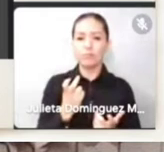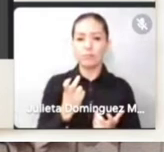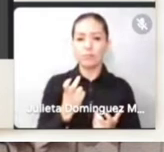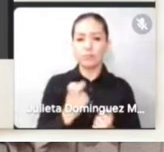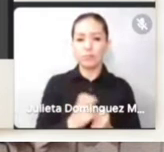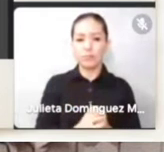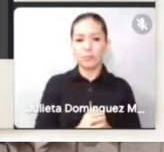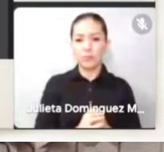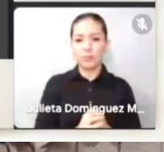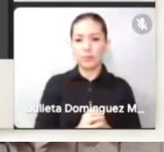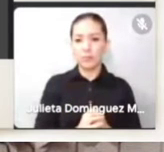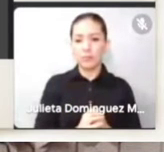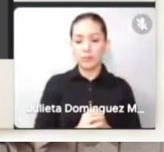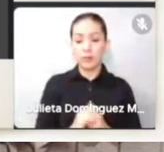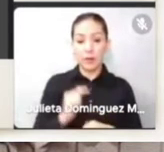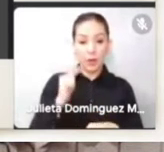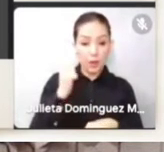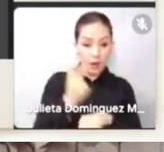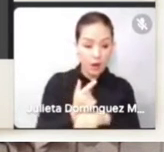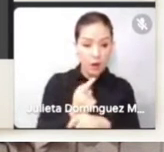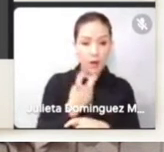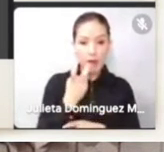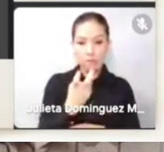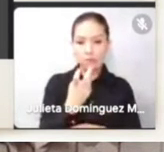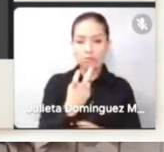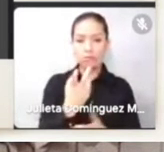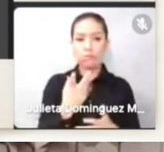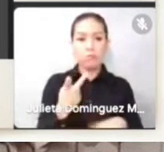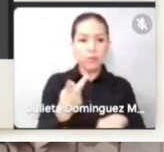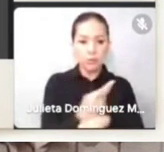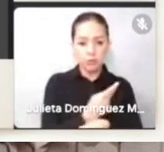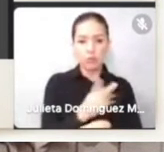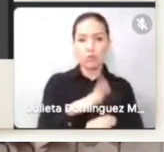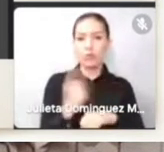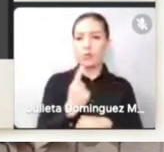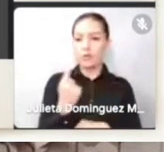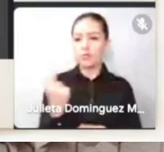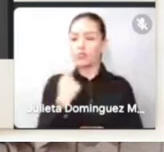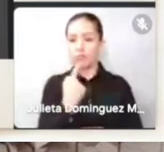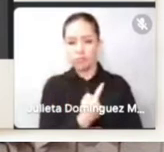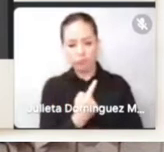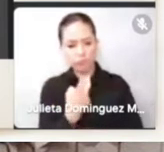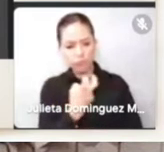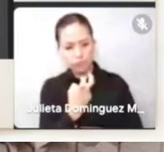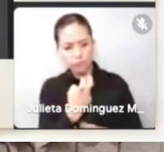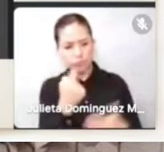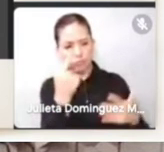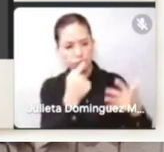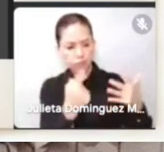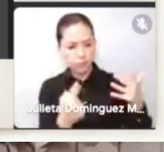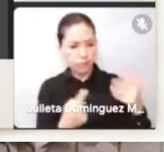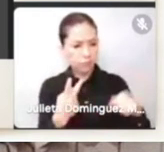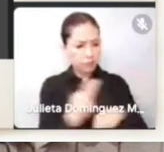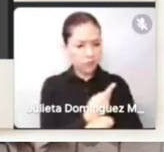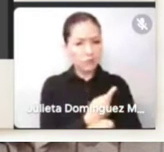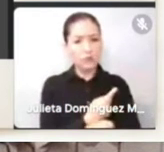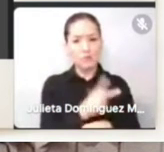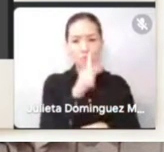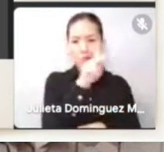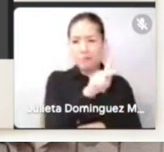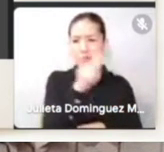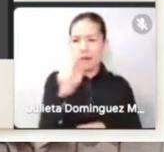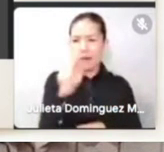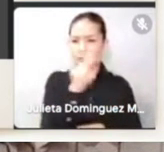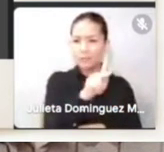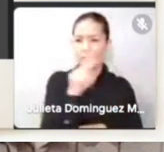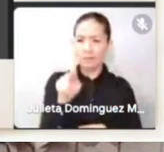agravio del que se da cuenta, ya que las manifestaciones hechas sobre este tema en el escrito de impugnación son similares a las que se